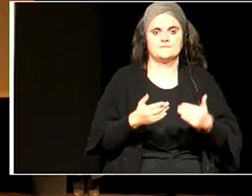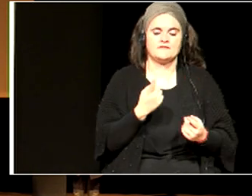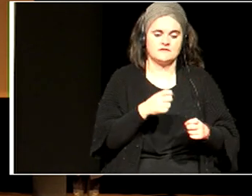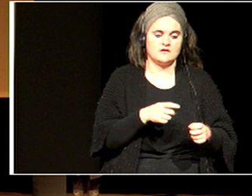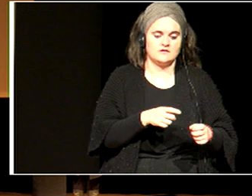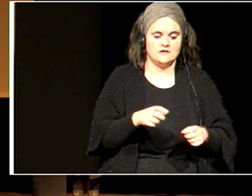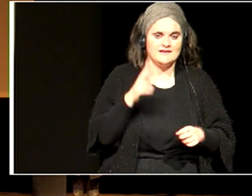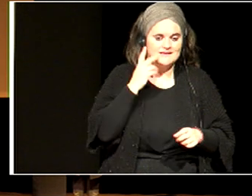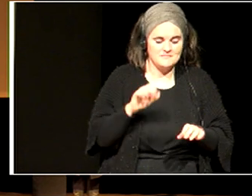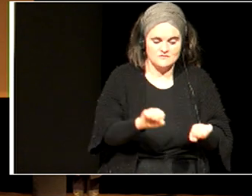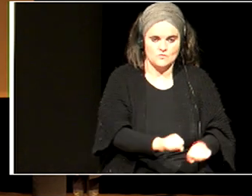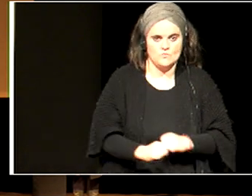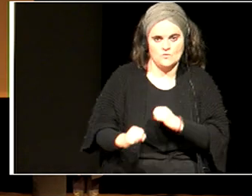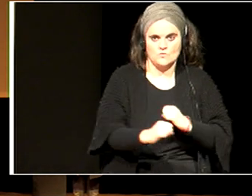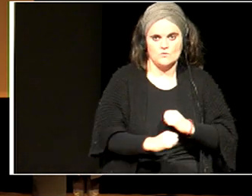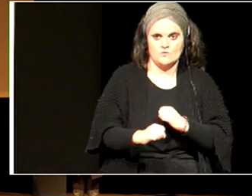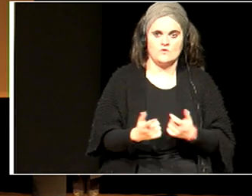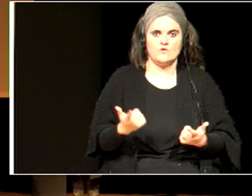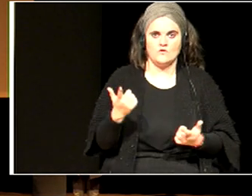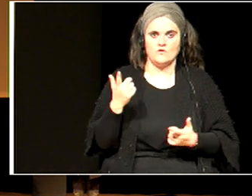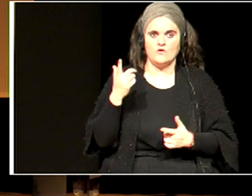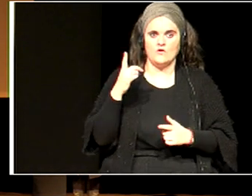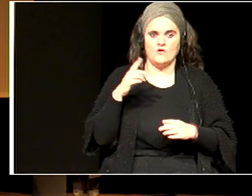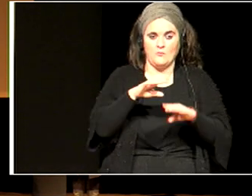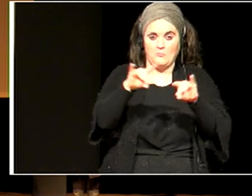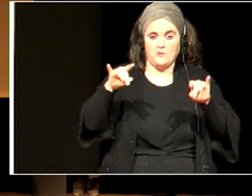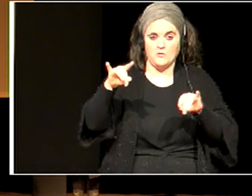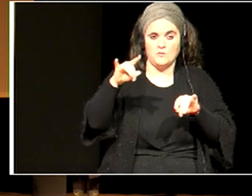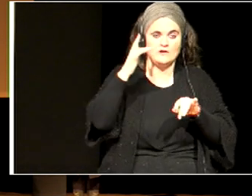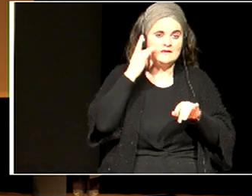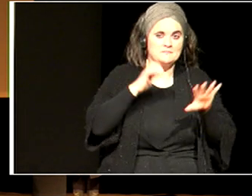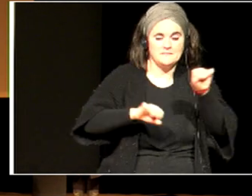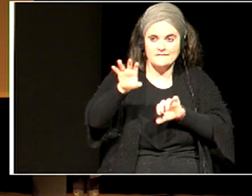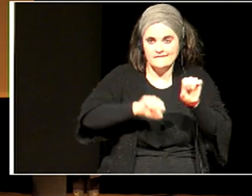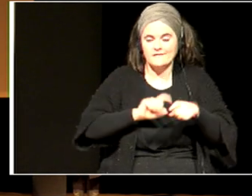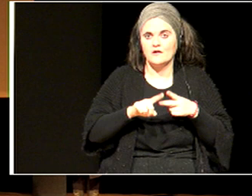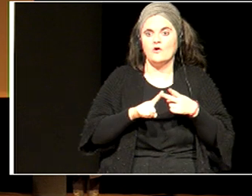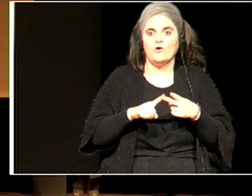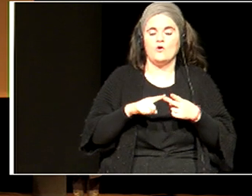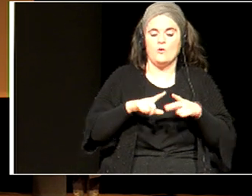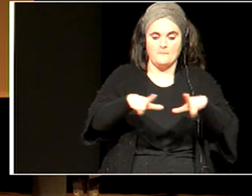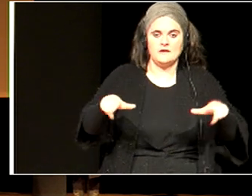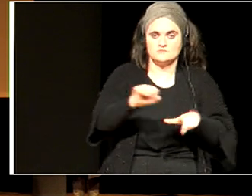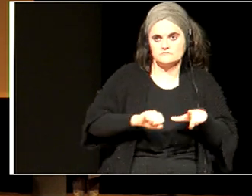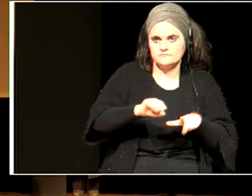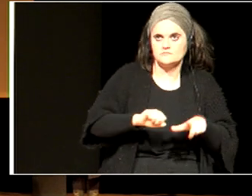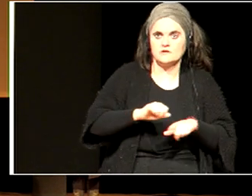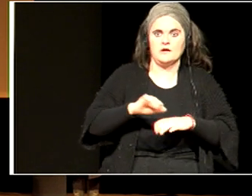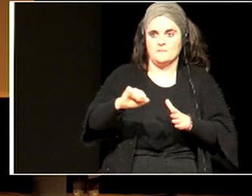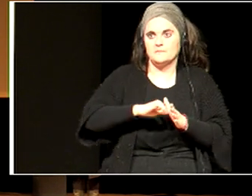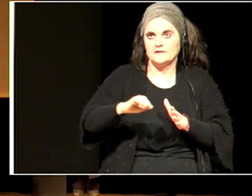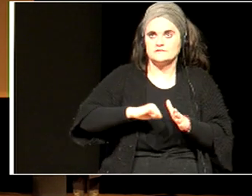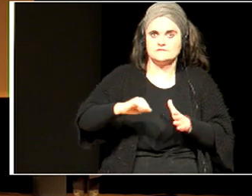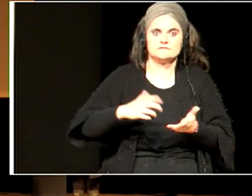necesita quitar ácaros de alrededor un ser humano necesita lavar los platos planchar limpiar ventanas poner